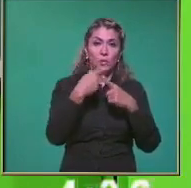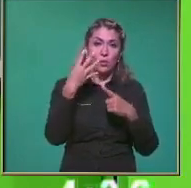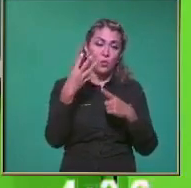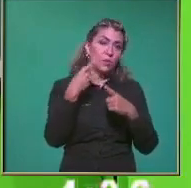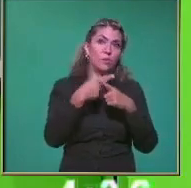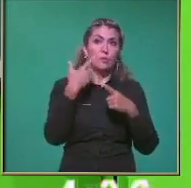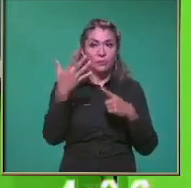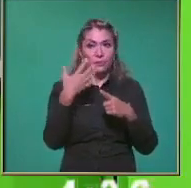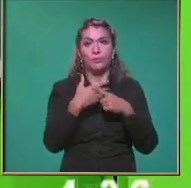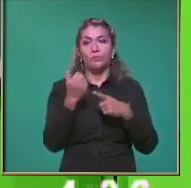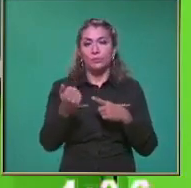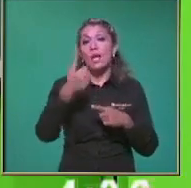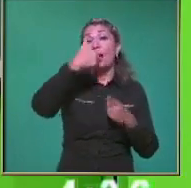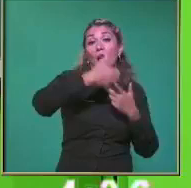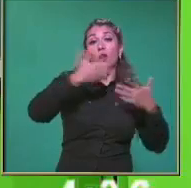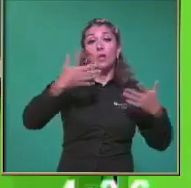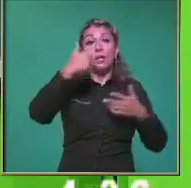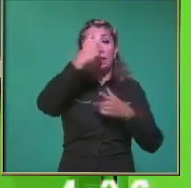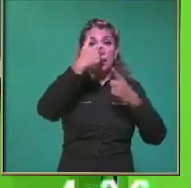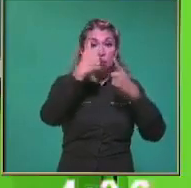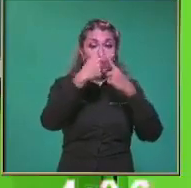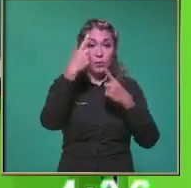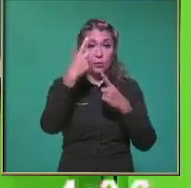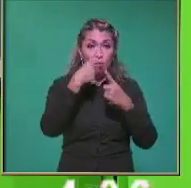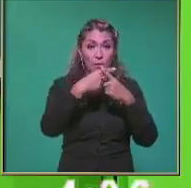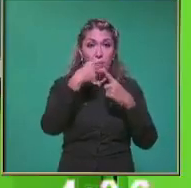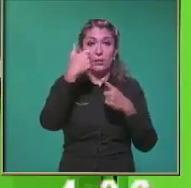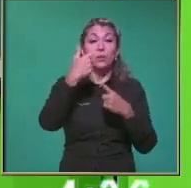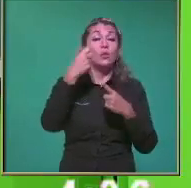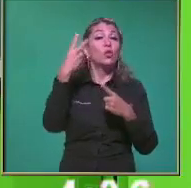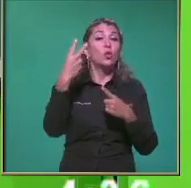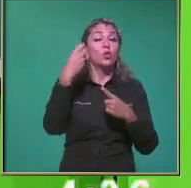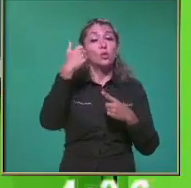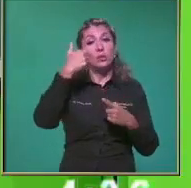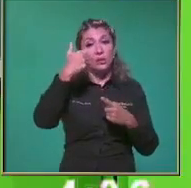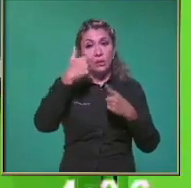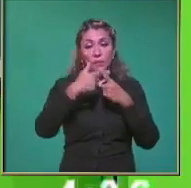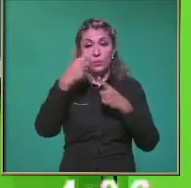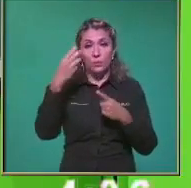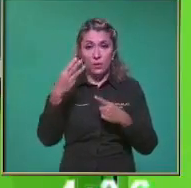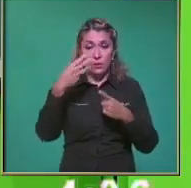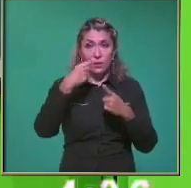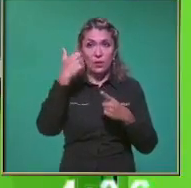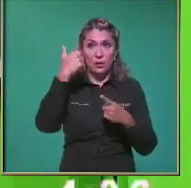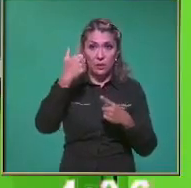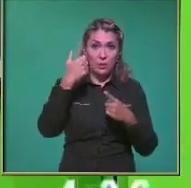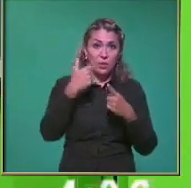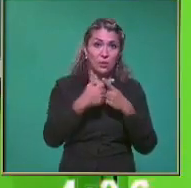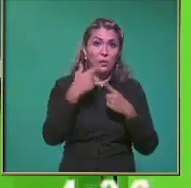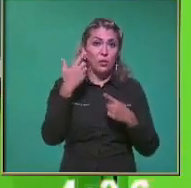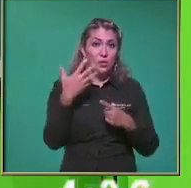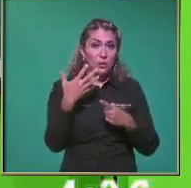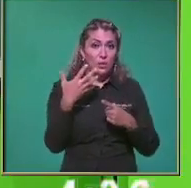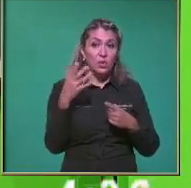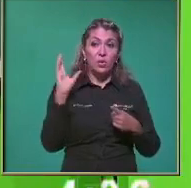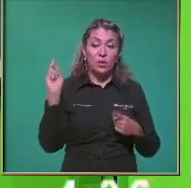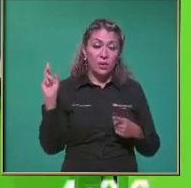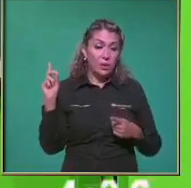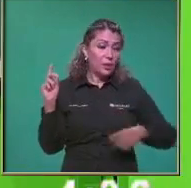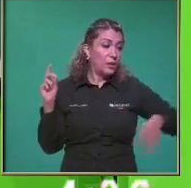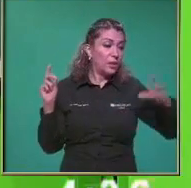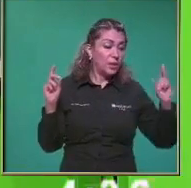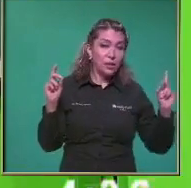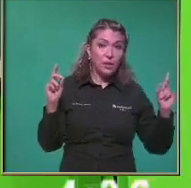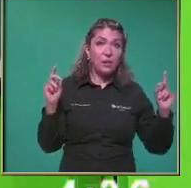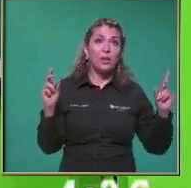6, 6 por 2, 12, 6 por 3, 18, 6 por 4, 24, 6 por 5, 30. ¡Órale! En la del 5 también me dio 30.